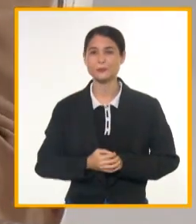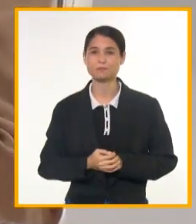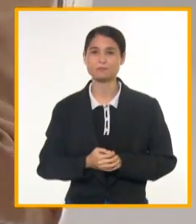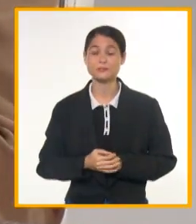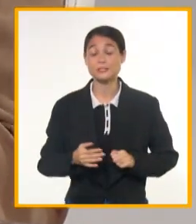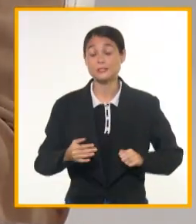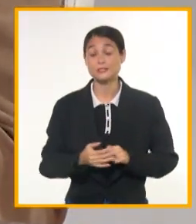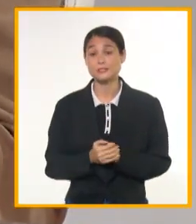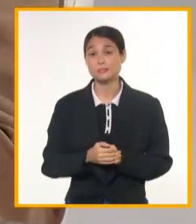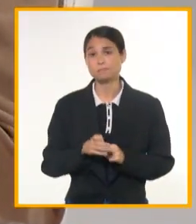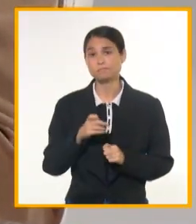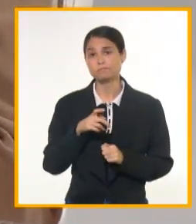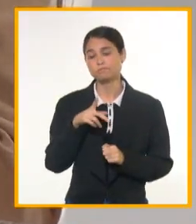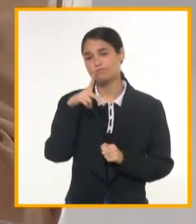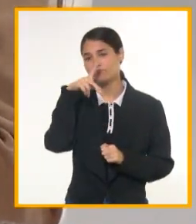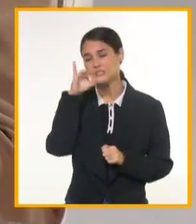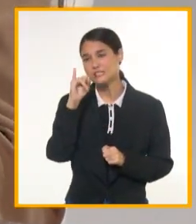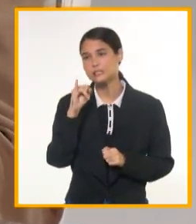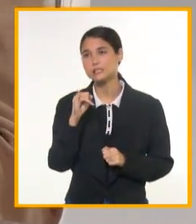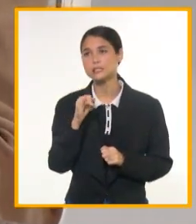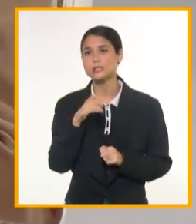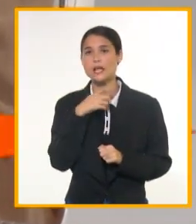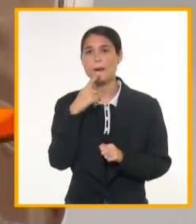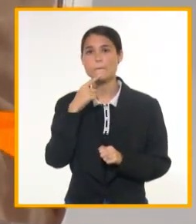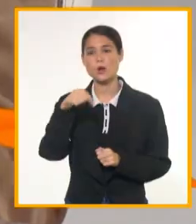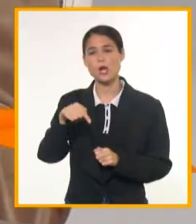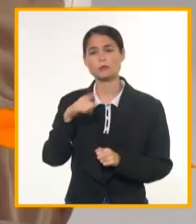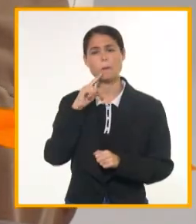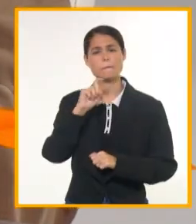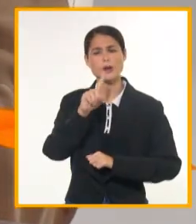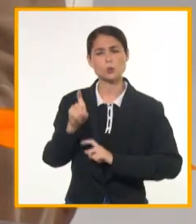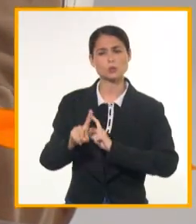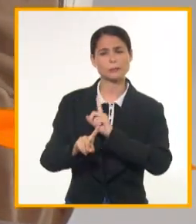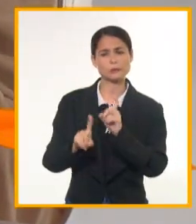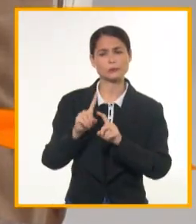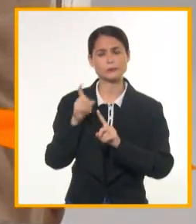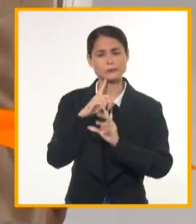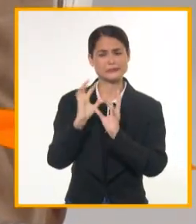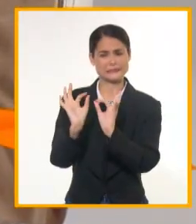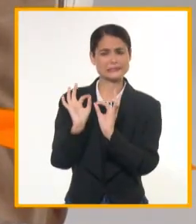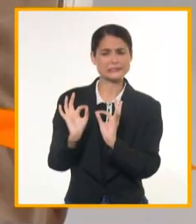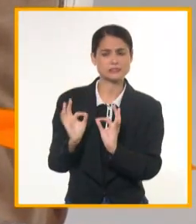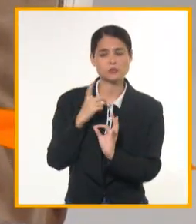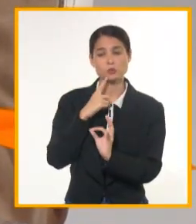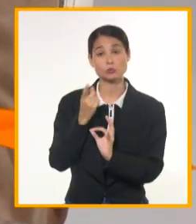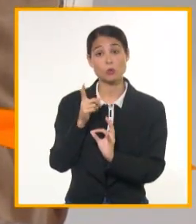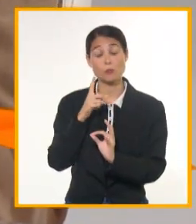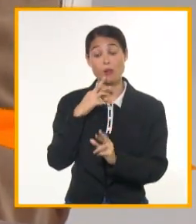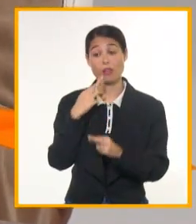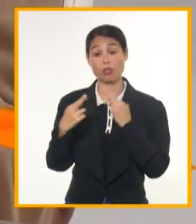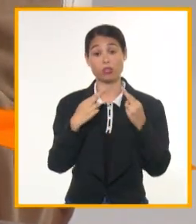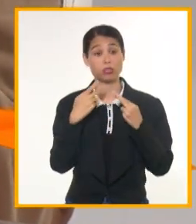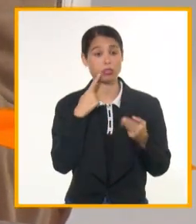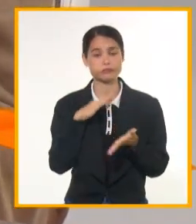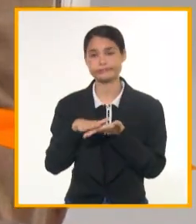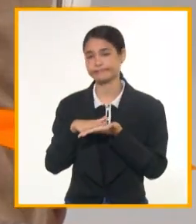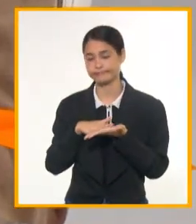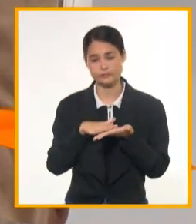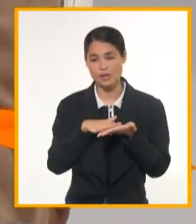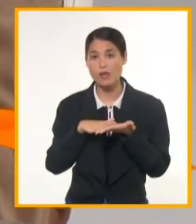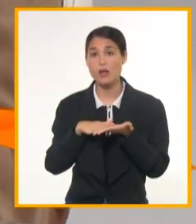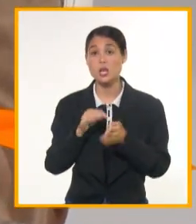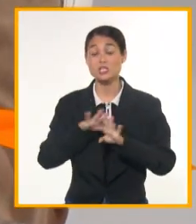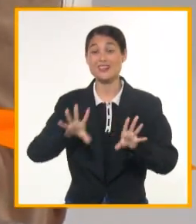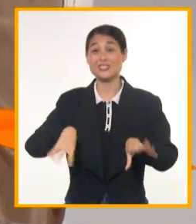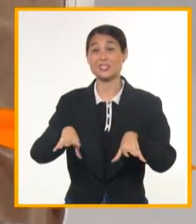Sí, es bueno en estos momentos no hacer preguntas específicas porque no hay respuesta tampoco específica. La situación está